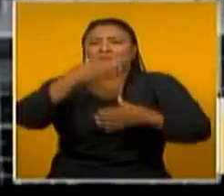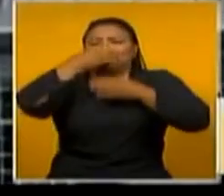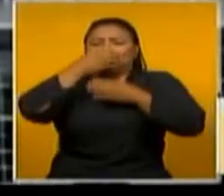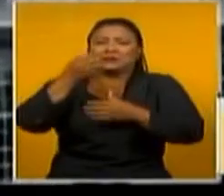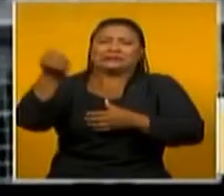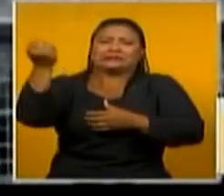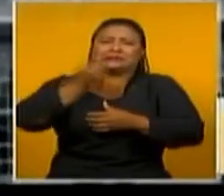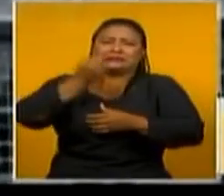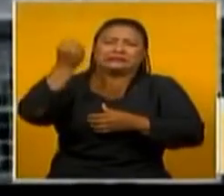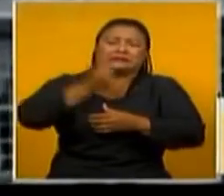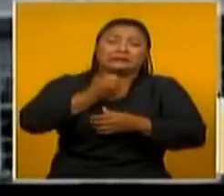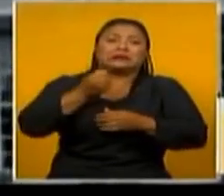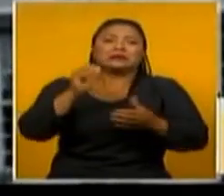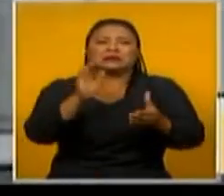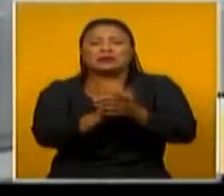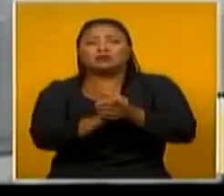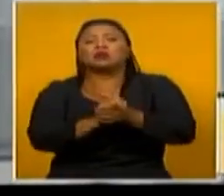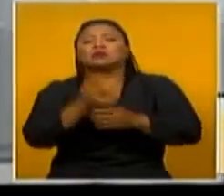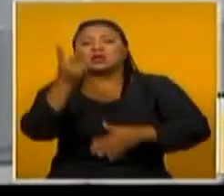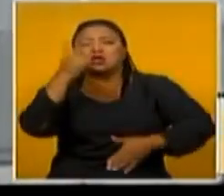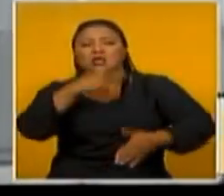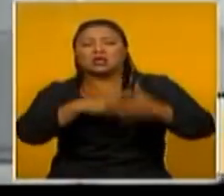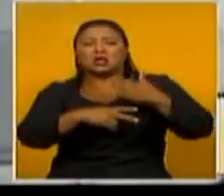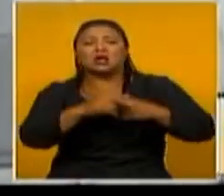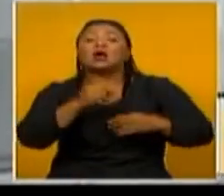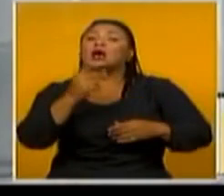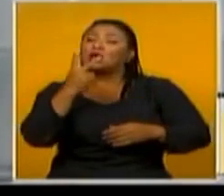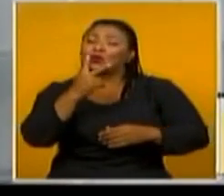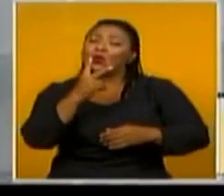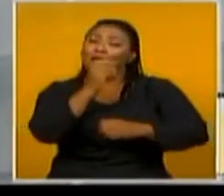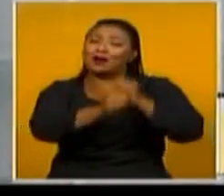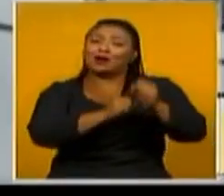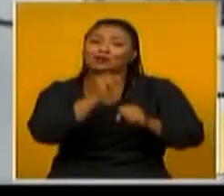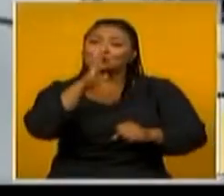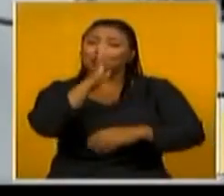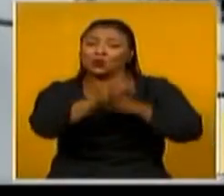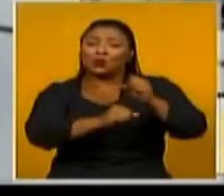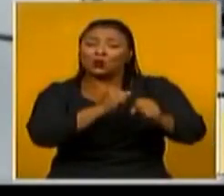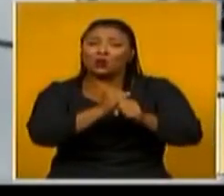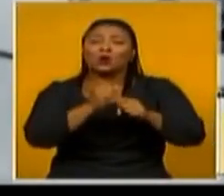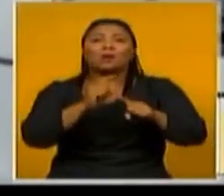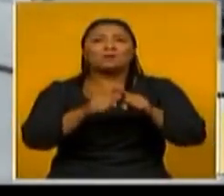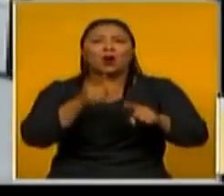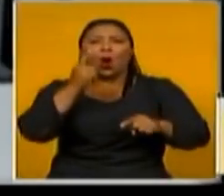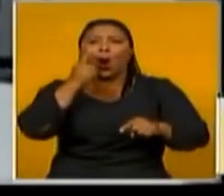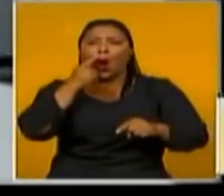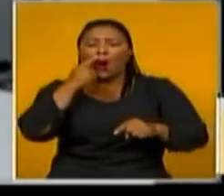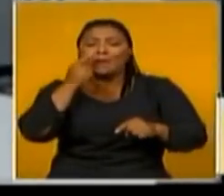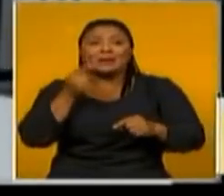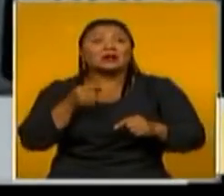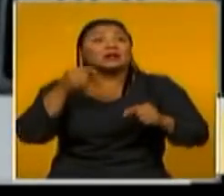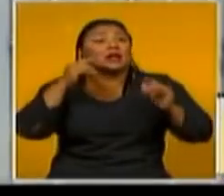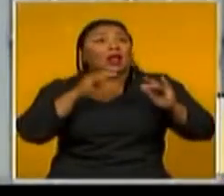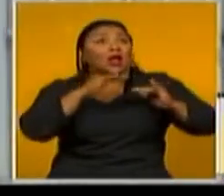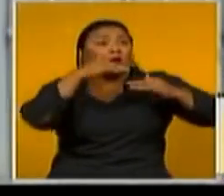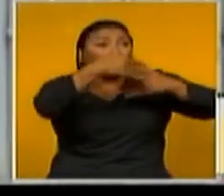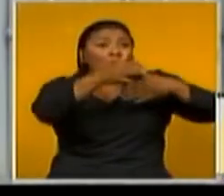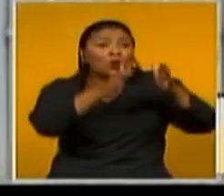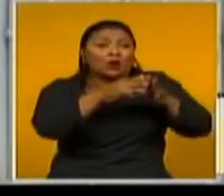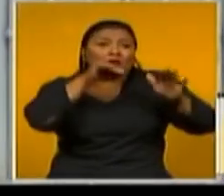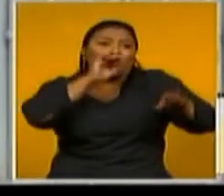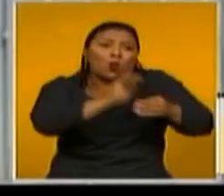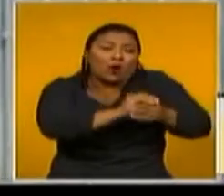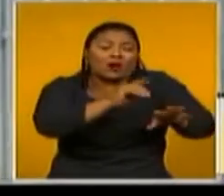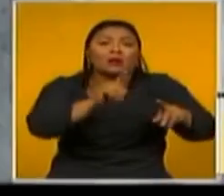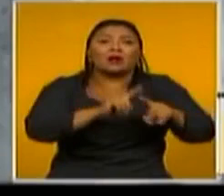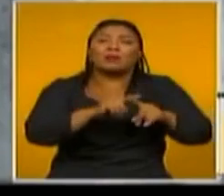descuartizó a su esposa y a sus dos hijas de 5 y 2 años. Durante una semana, el hombre mantuvo los cadáveres en una recámara y después intentó incendiar